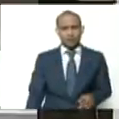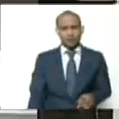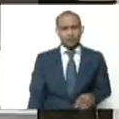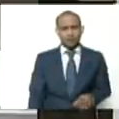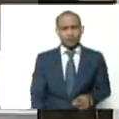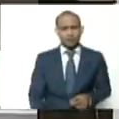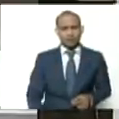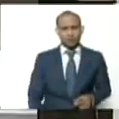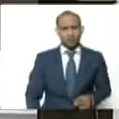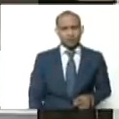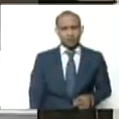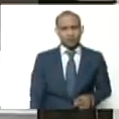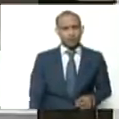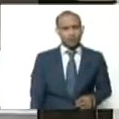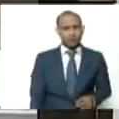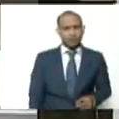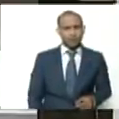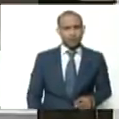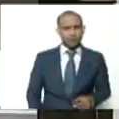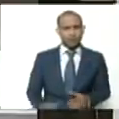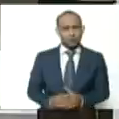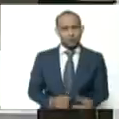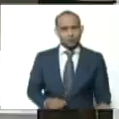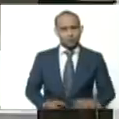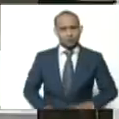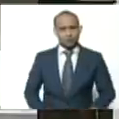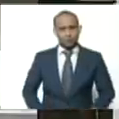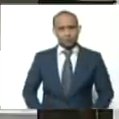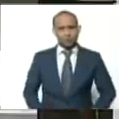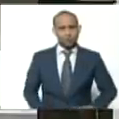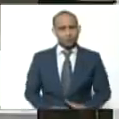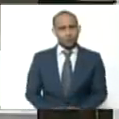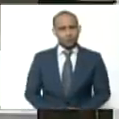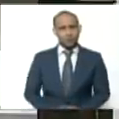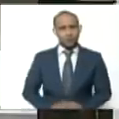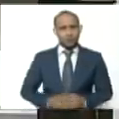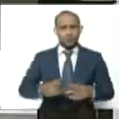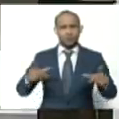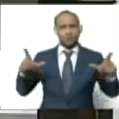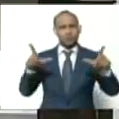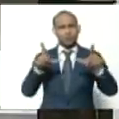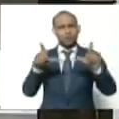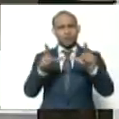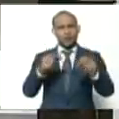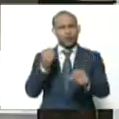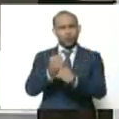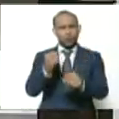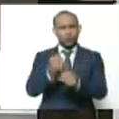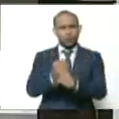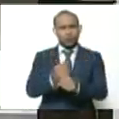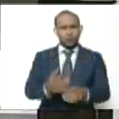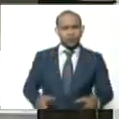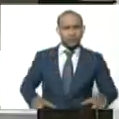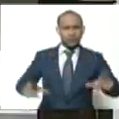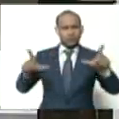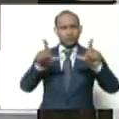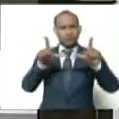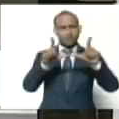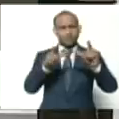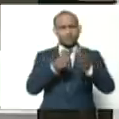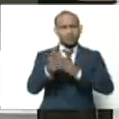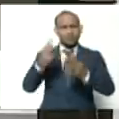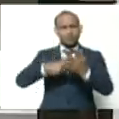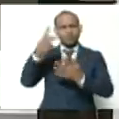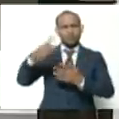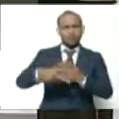los derechos de la madre tierra. Número 17, la ley orgánica para la planificación territorial,